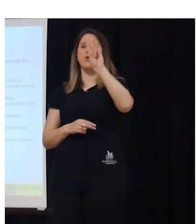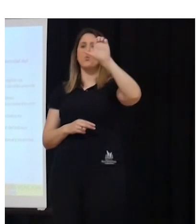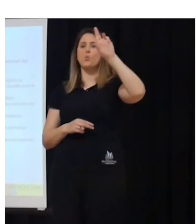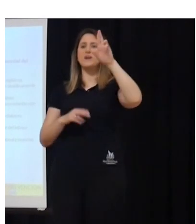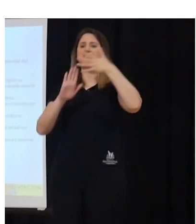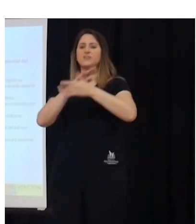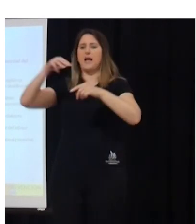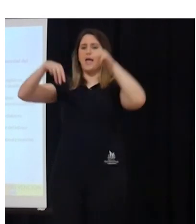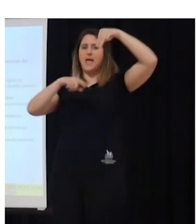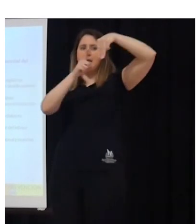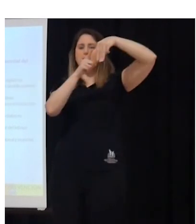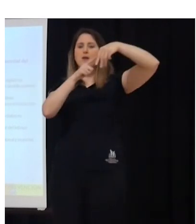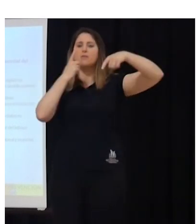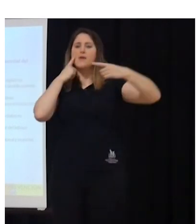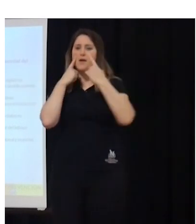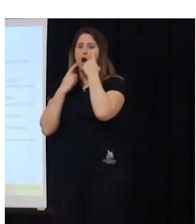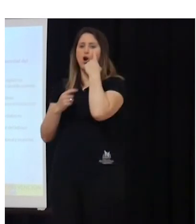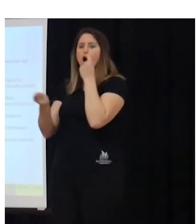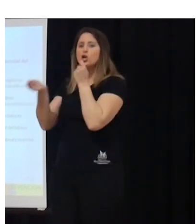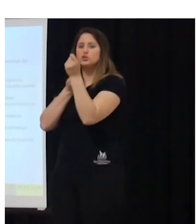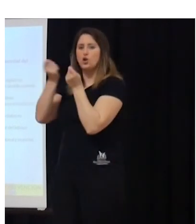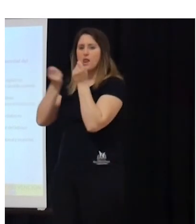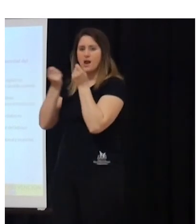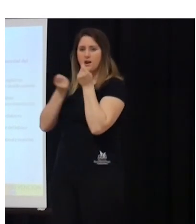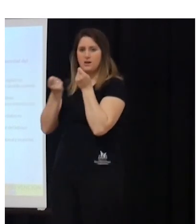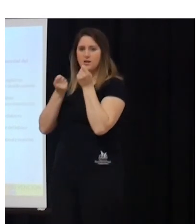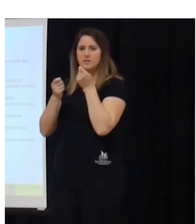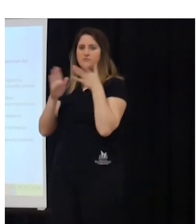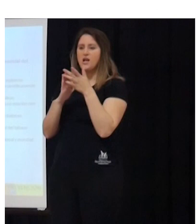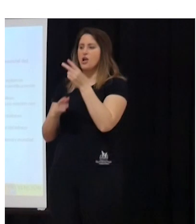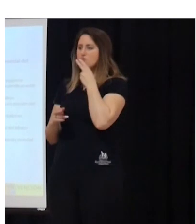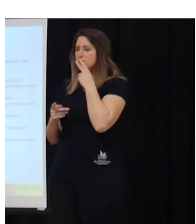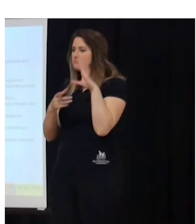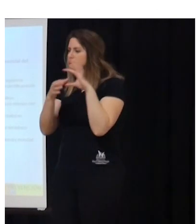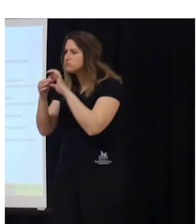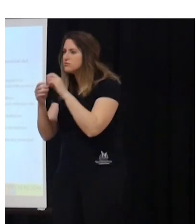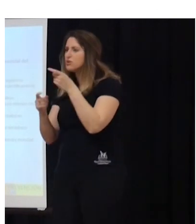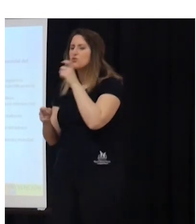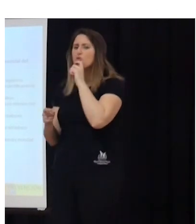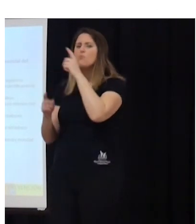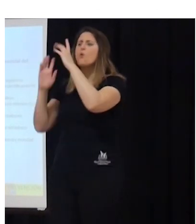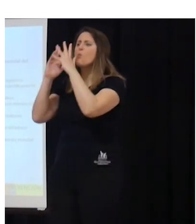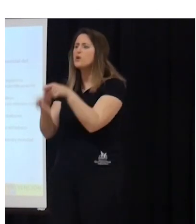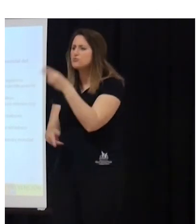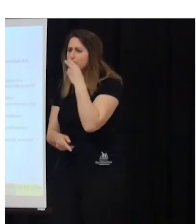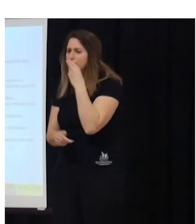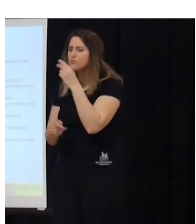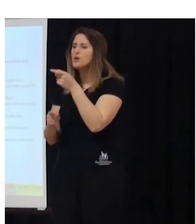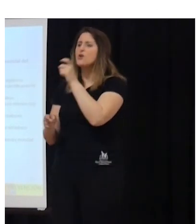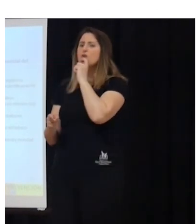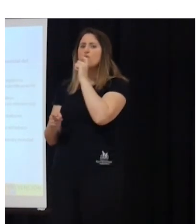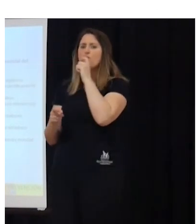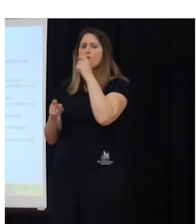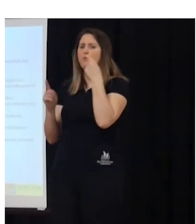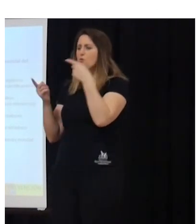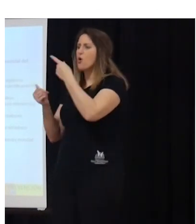monitorización. Hay que vigilar todo lo que tiene que ver con el tabaco. ¿Cuánto se consume? ¿Cuánto se